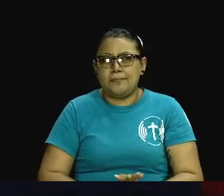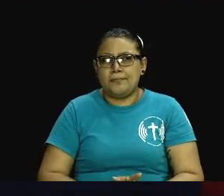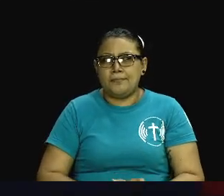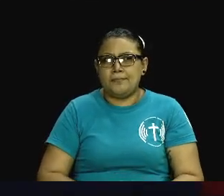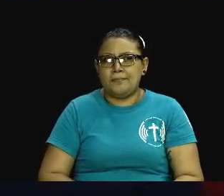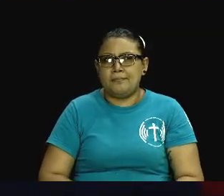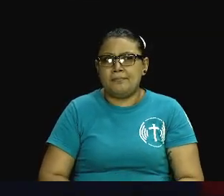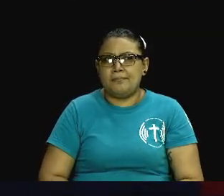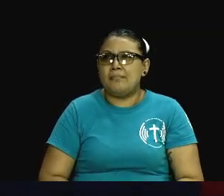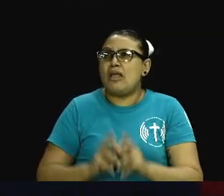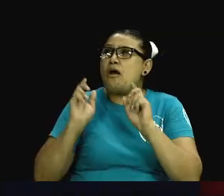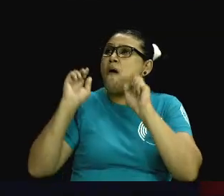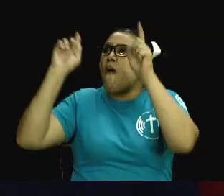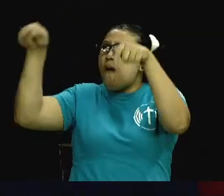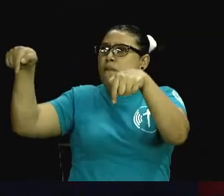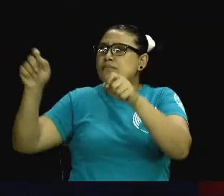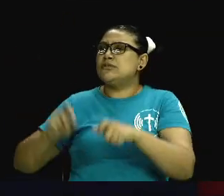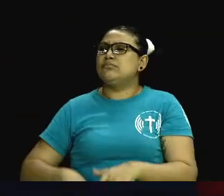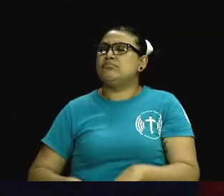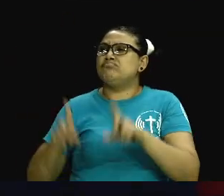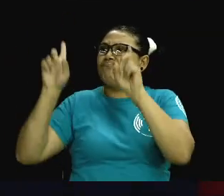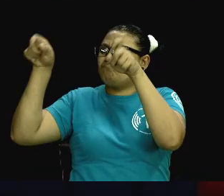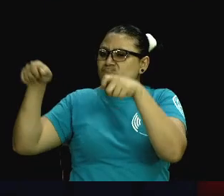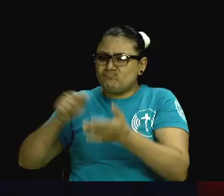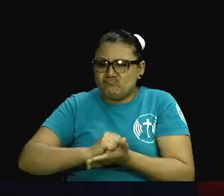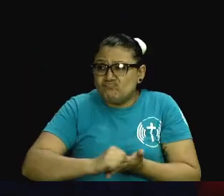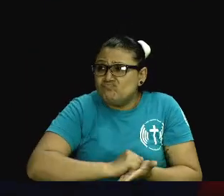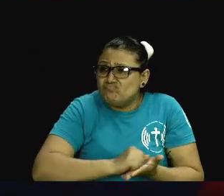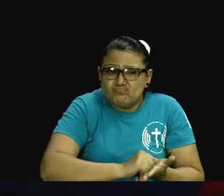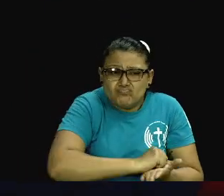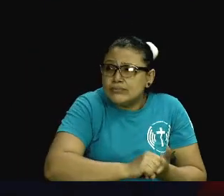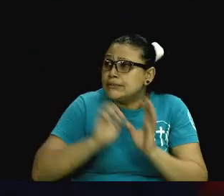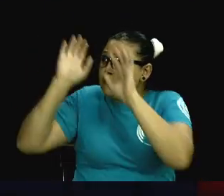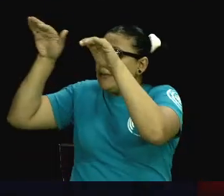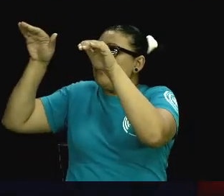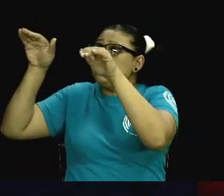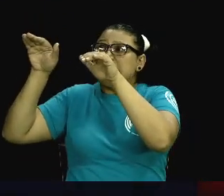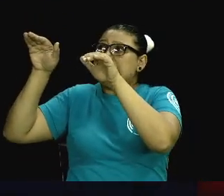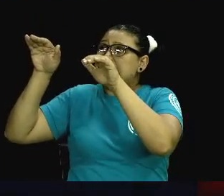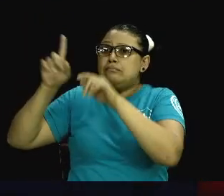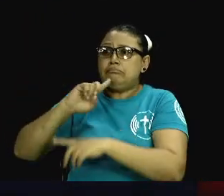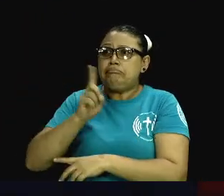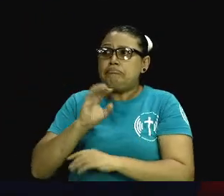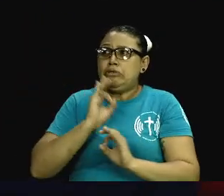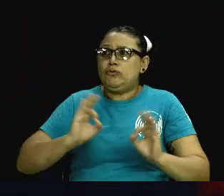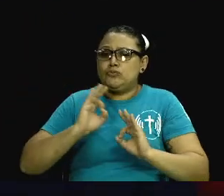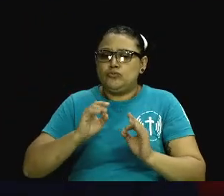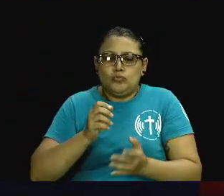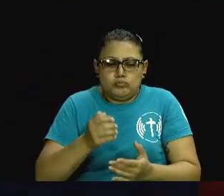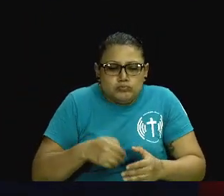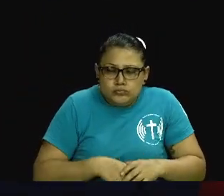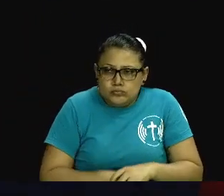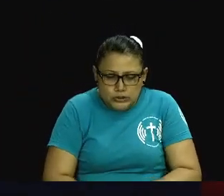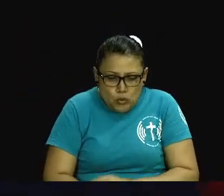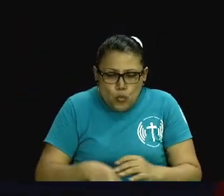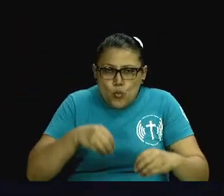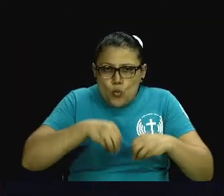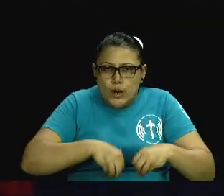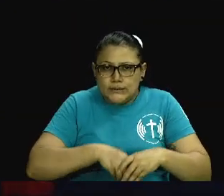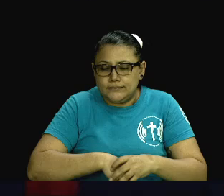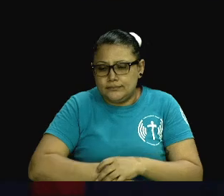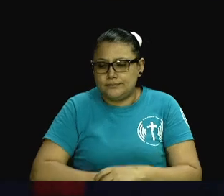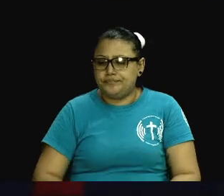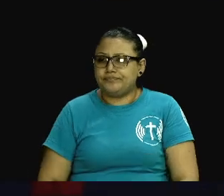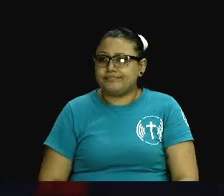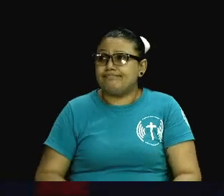colgamos y decimos mira no mejor no la vemos porque va a llover y esta buena que incertidumbre elías con la presencia de